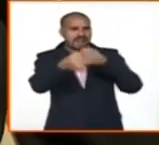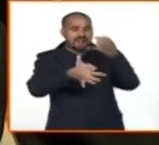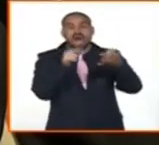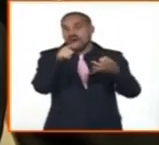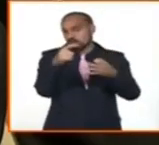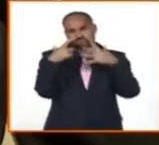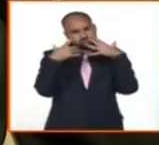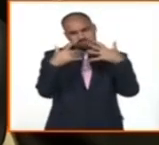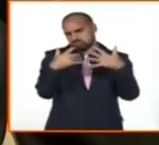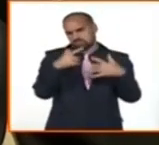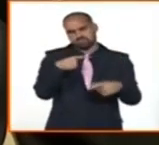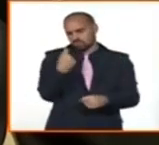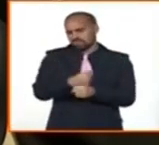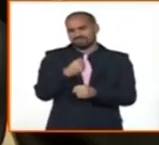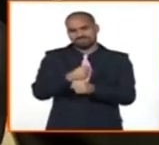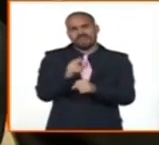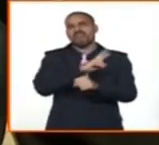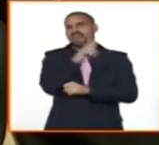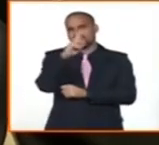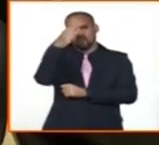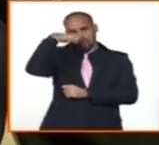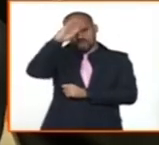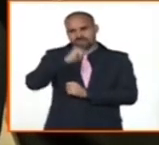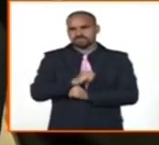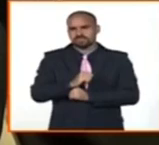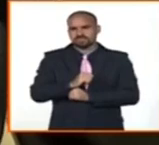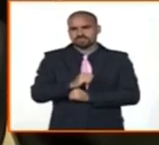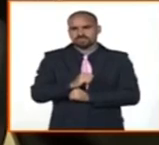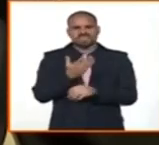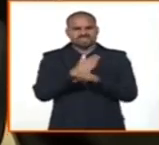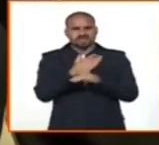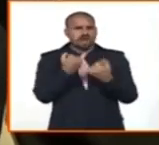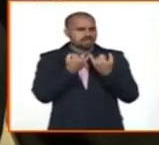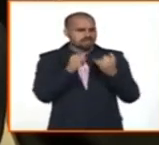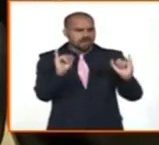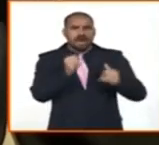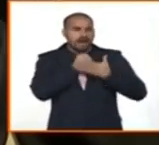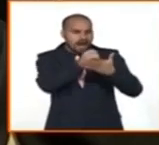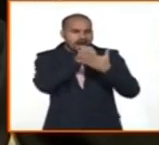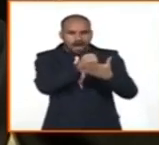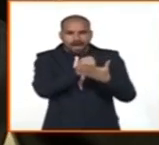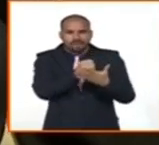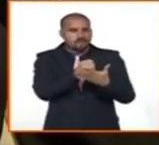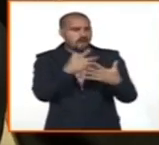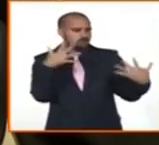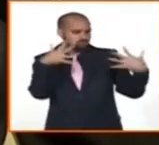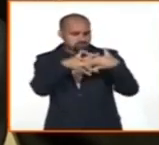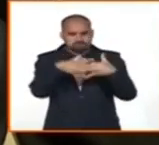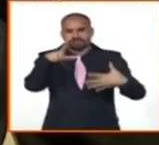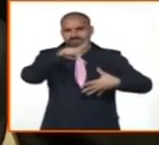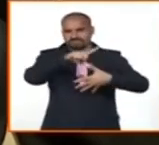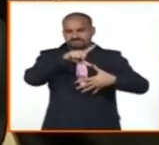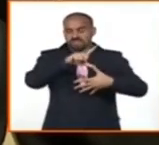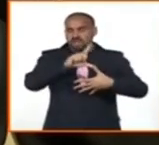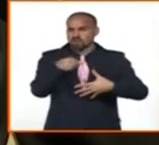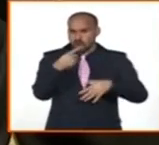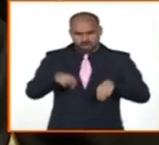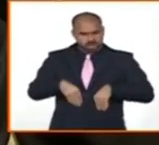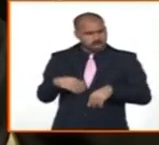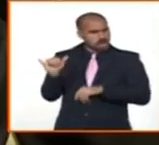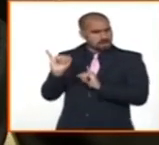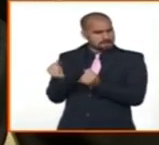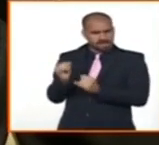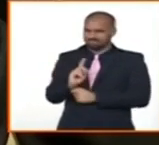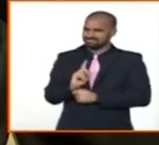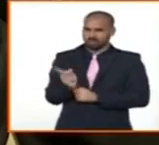Revolución Cubana: nuestro independentismo, nuestro latinoamericanismo, nuestro antiimperialismo, y que ha seguido